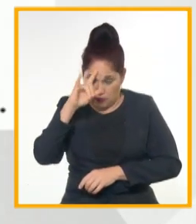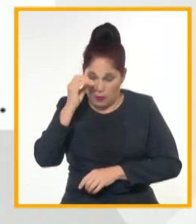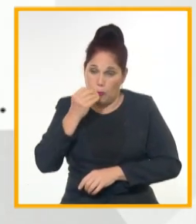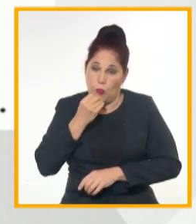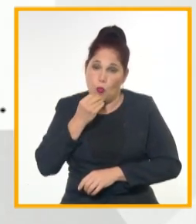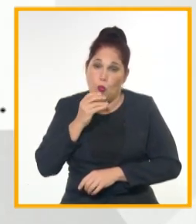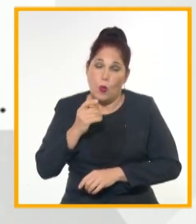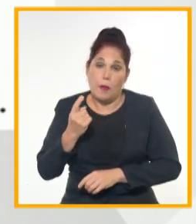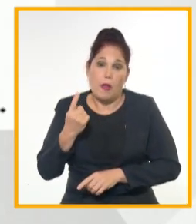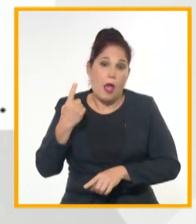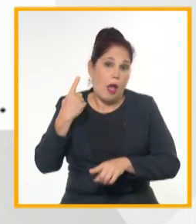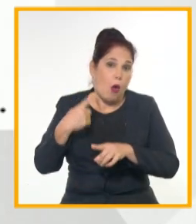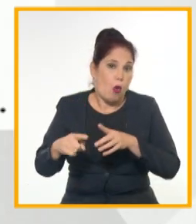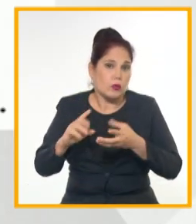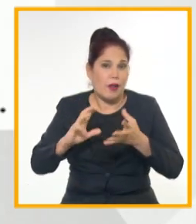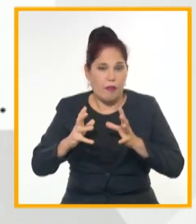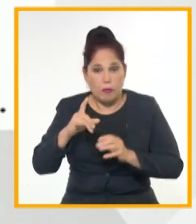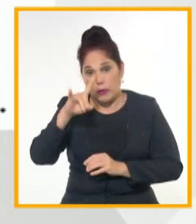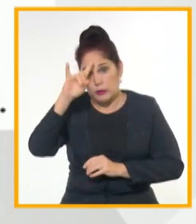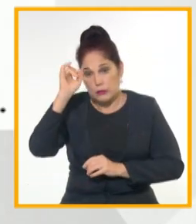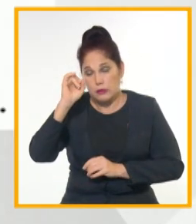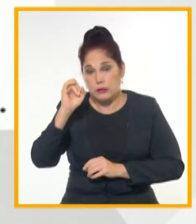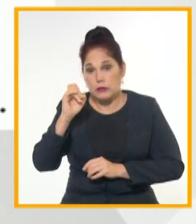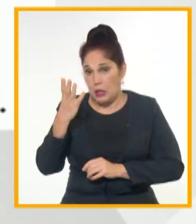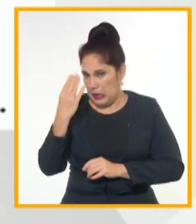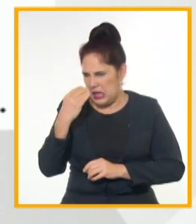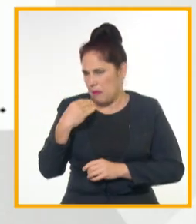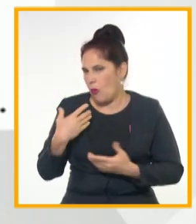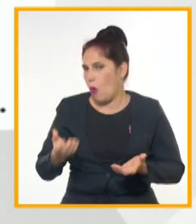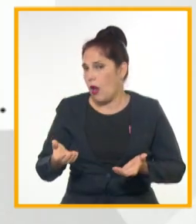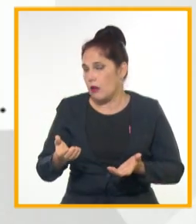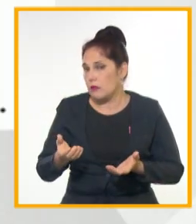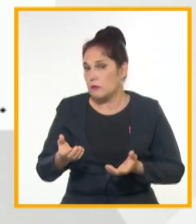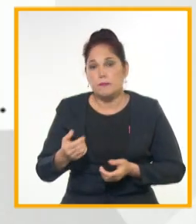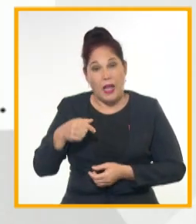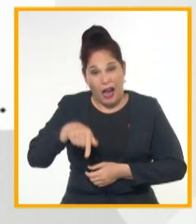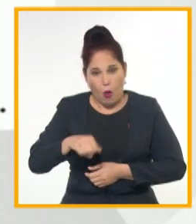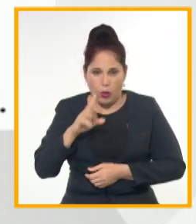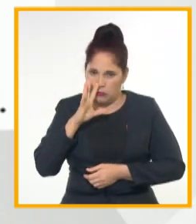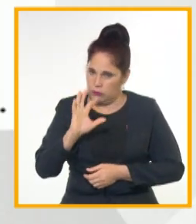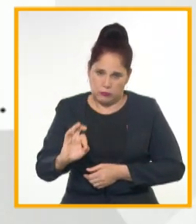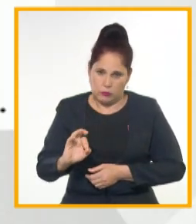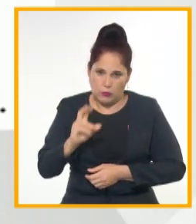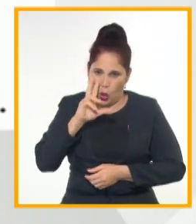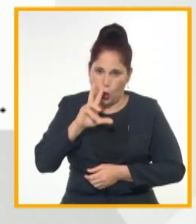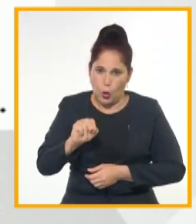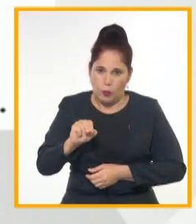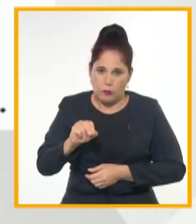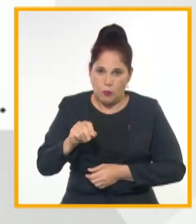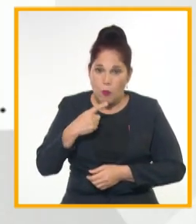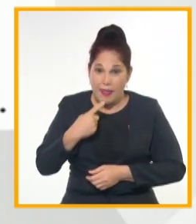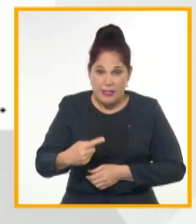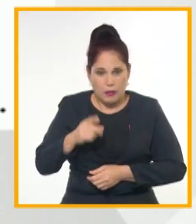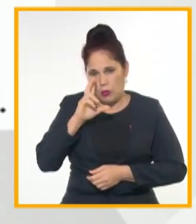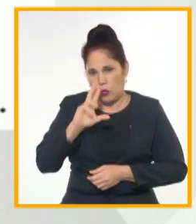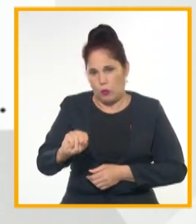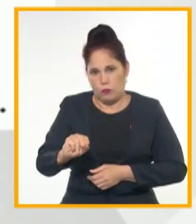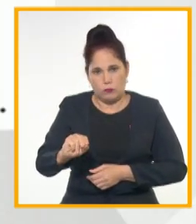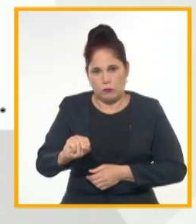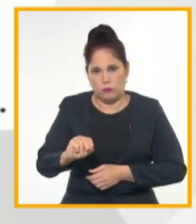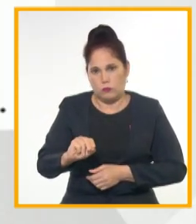hay otros. Ella le preguntó, ¿me lo puede decir? Y él le dijo, no. Su respuesta fue no, sencilla. Ahora